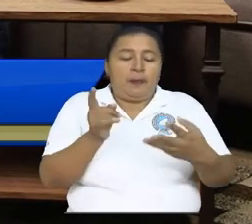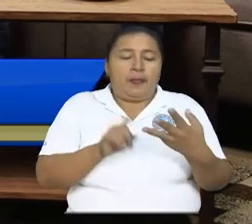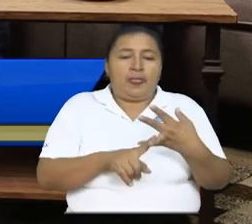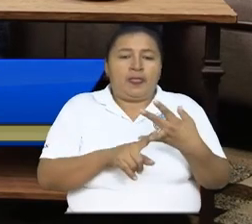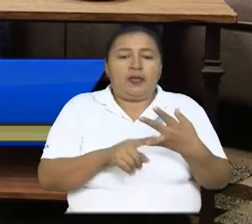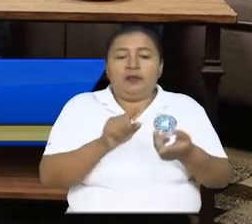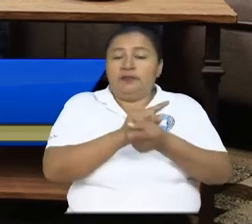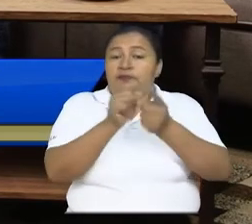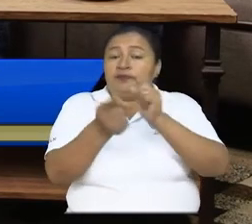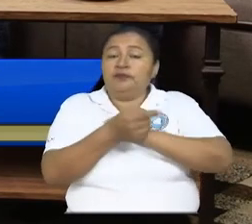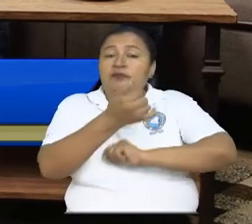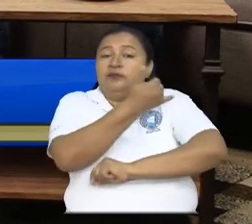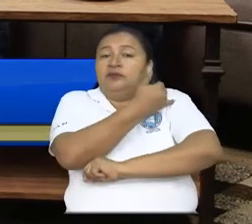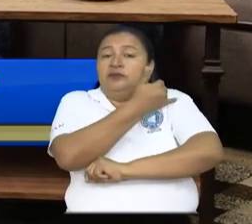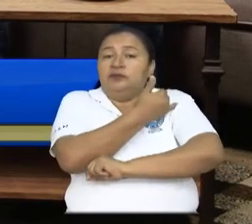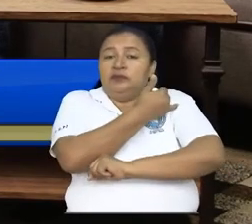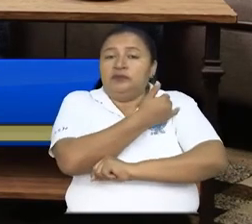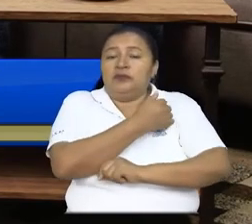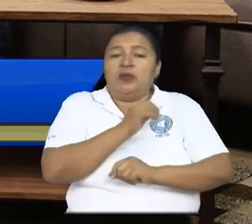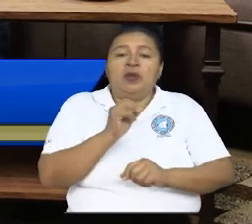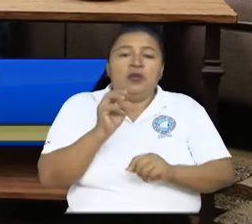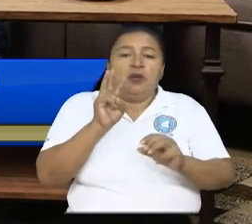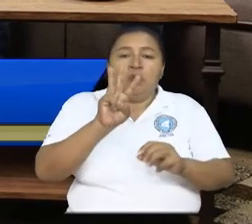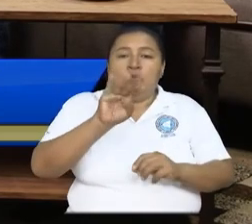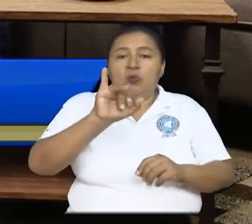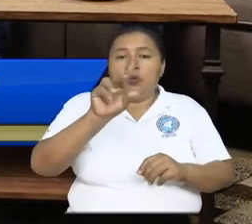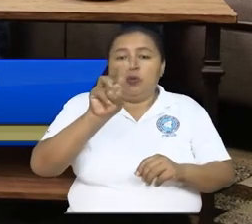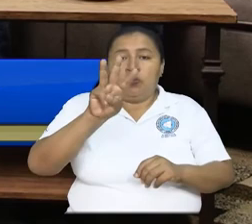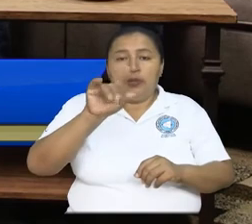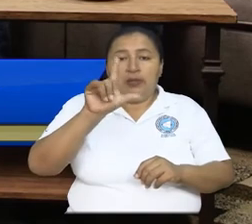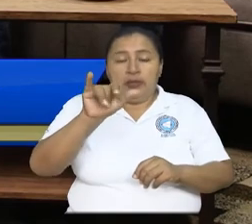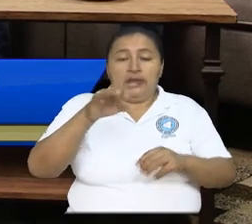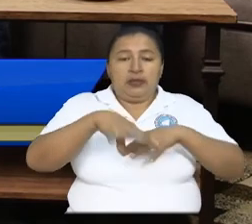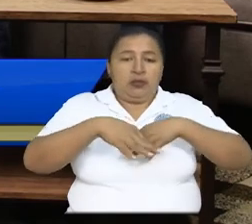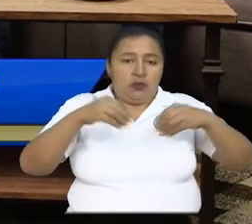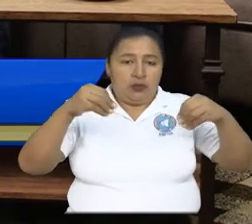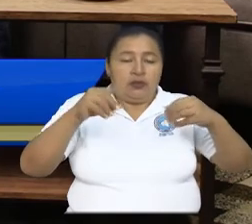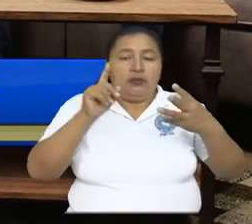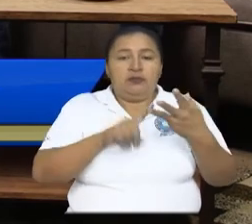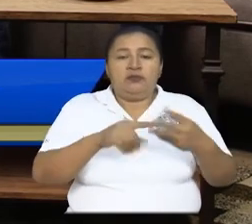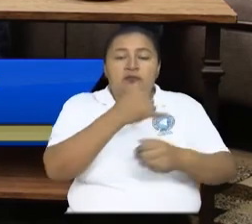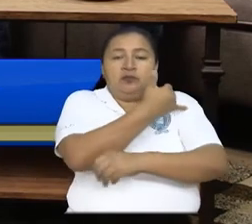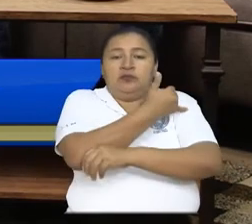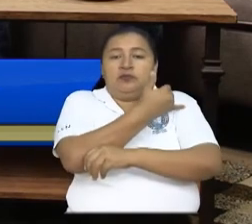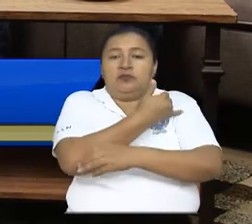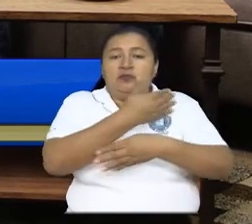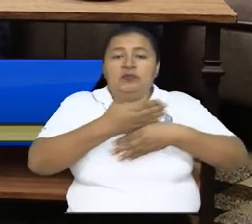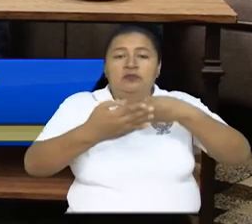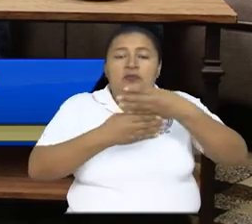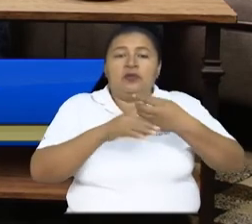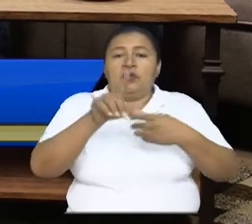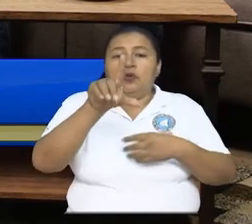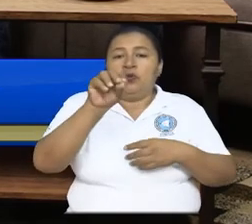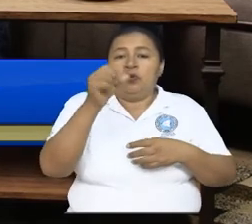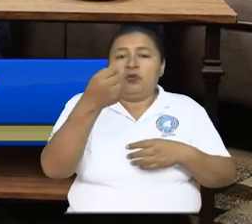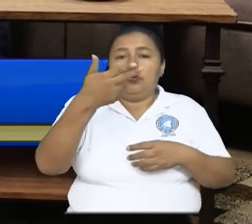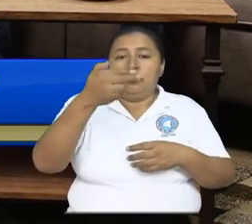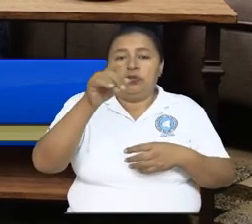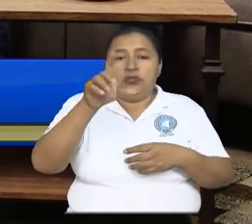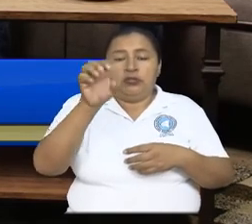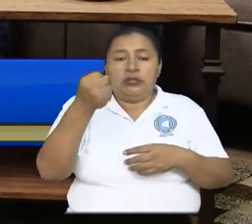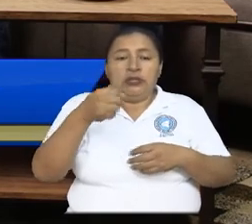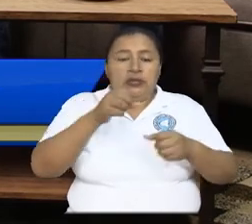es el reemplazo del hospital primario de willy de sí no y la construcción del hospital primario los chiles en san carlos río san